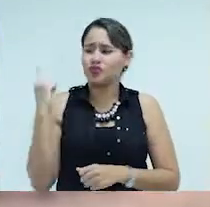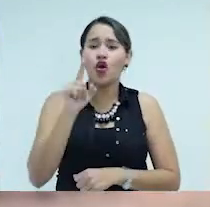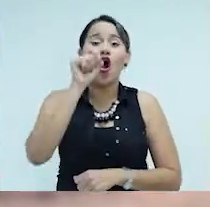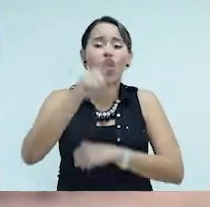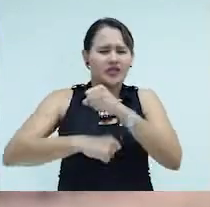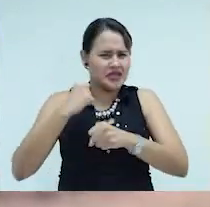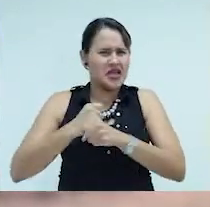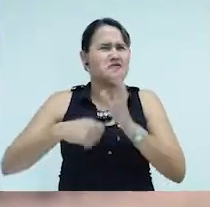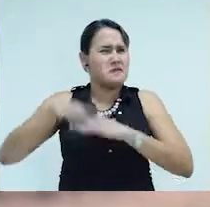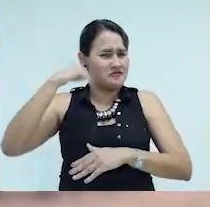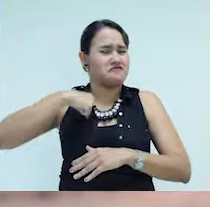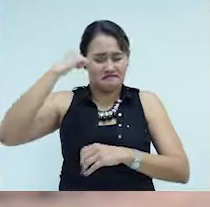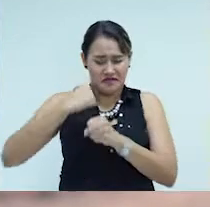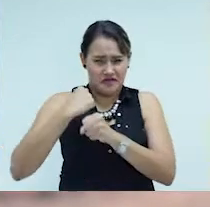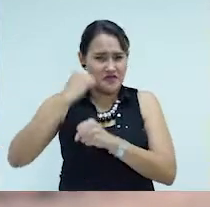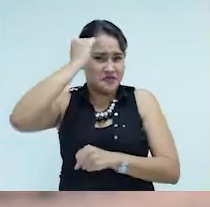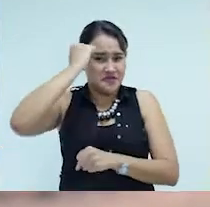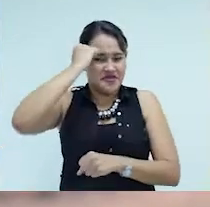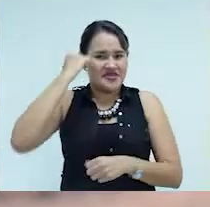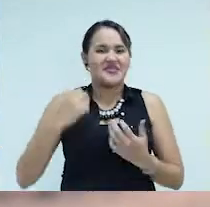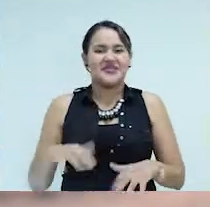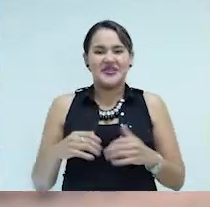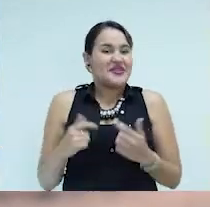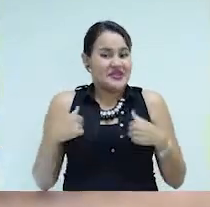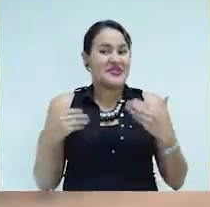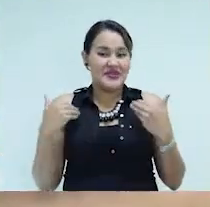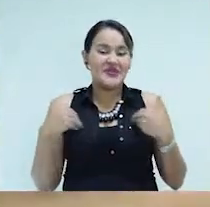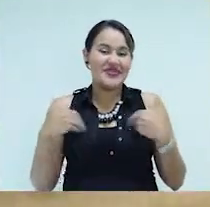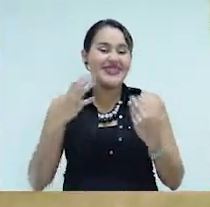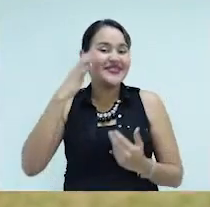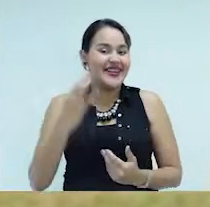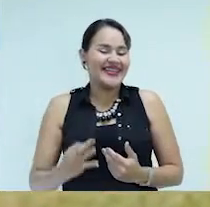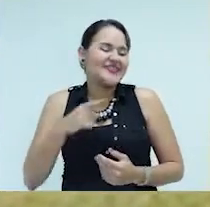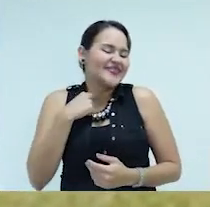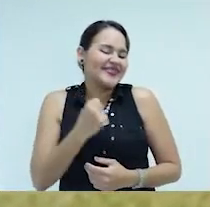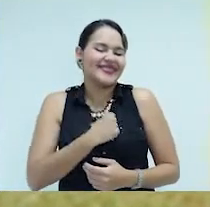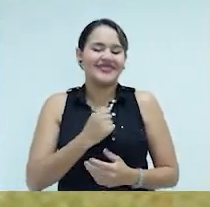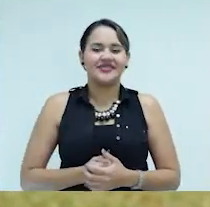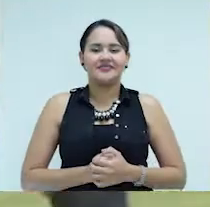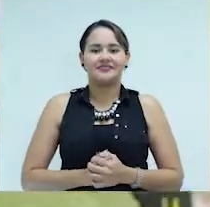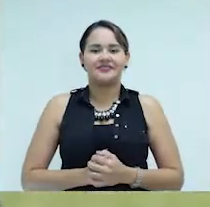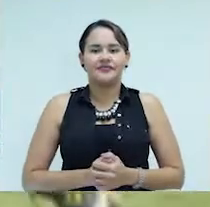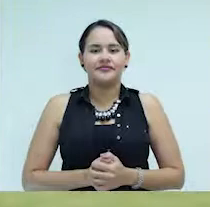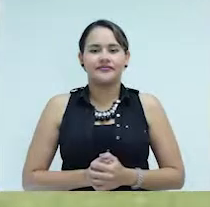hace más de 12 años, entonces estoy en mi labor y encantado de la vida.